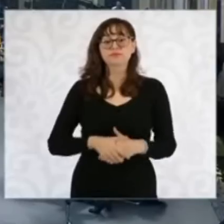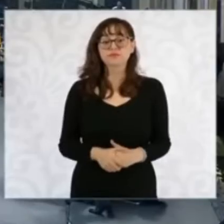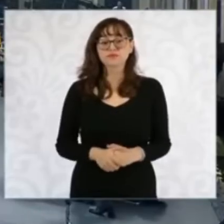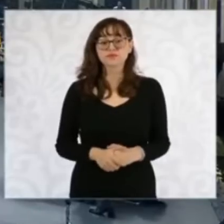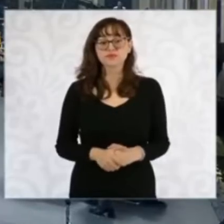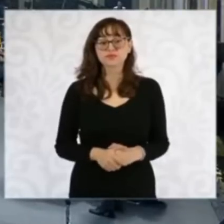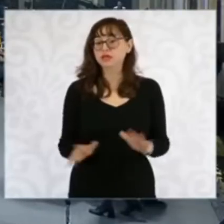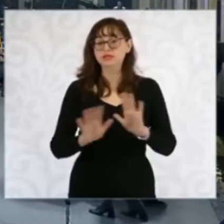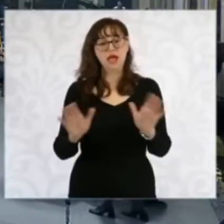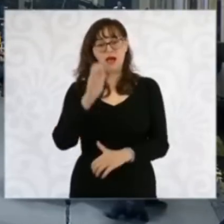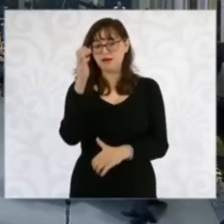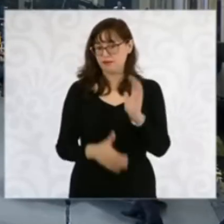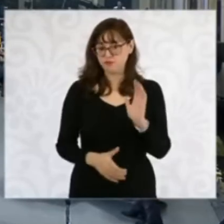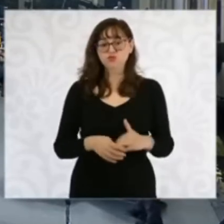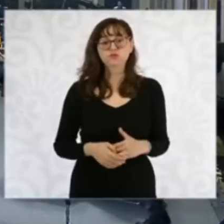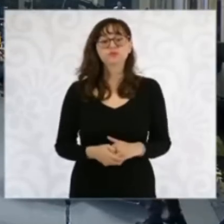Vamos a cerrar ya.